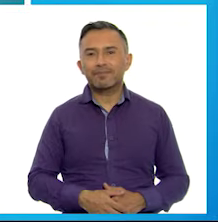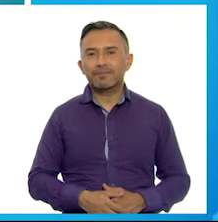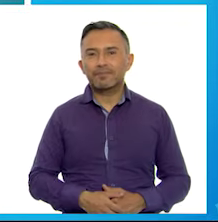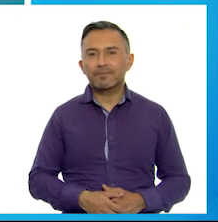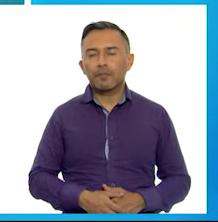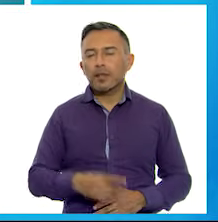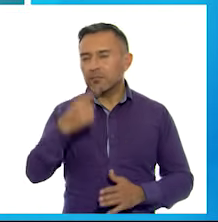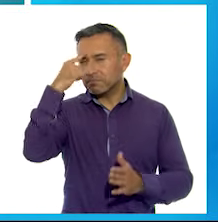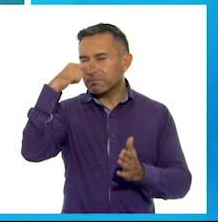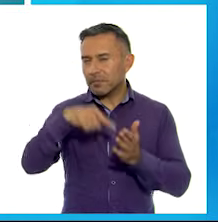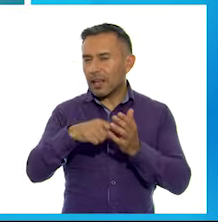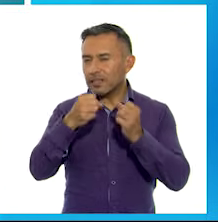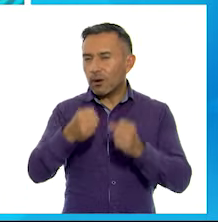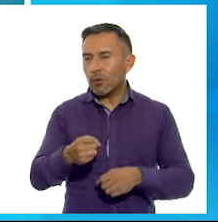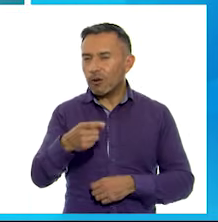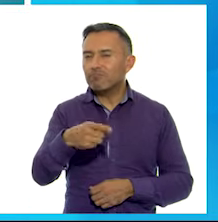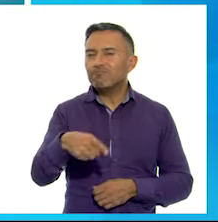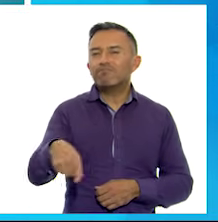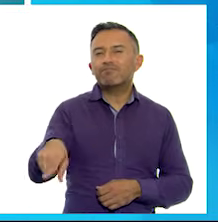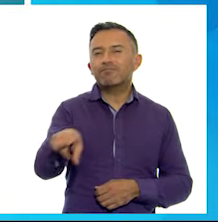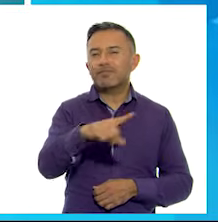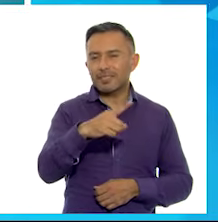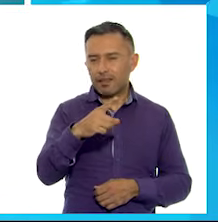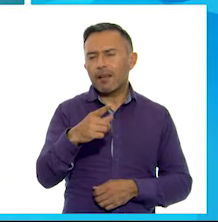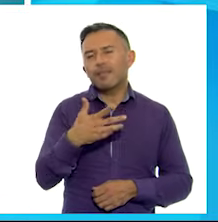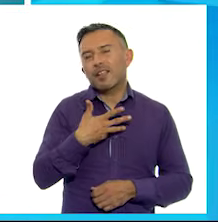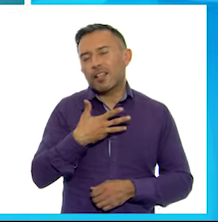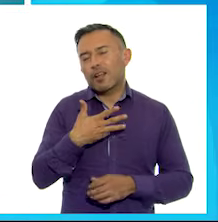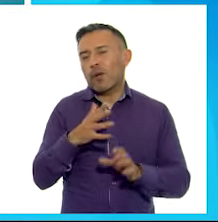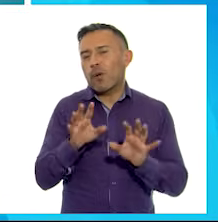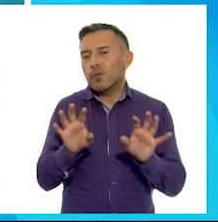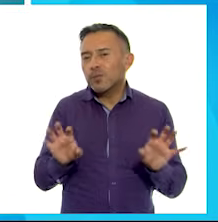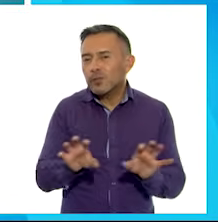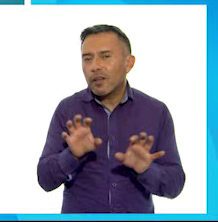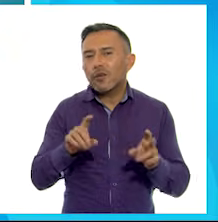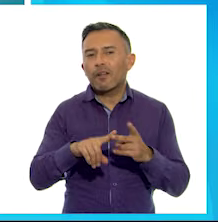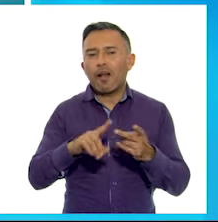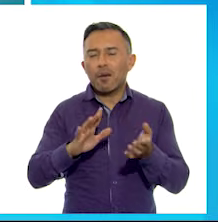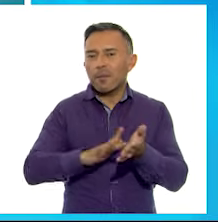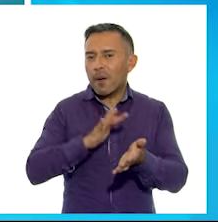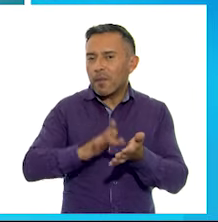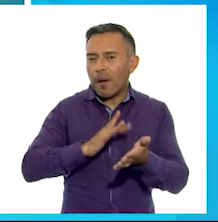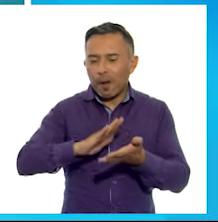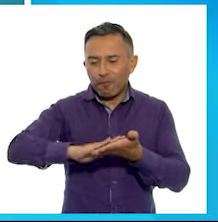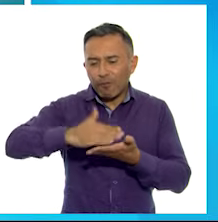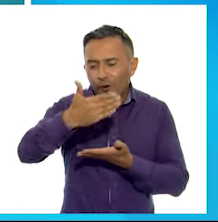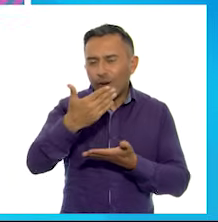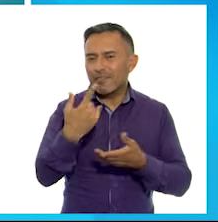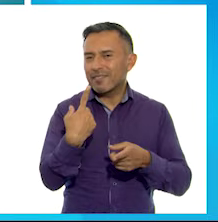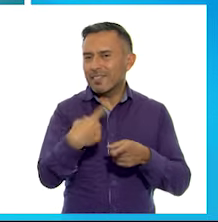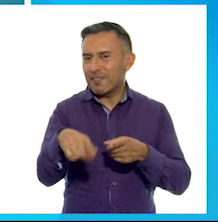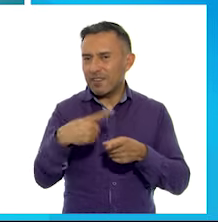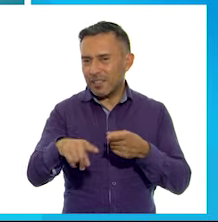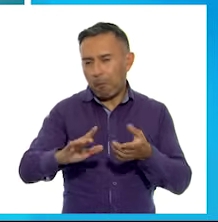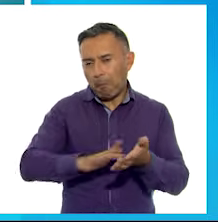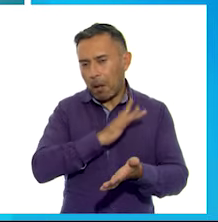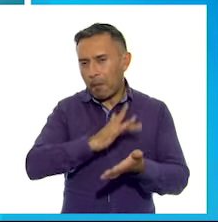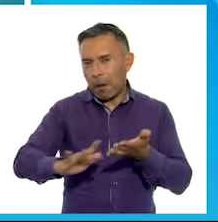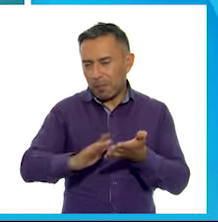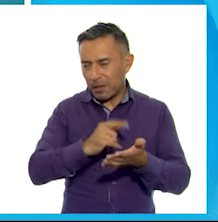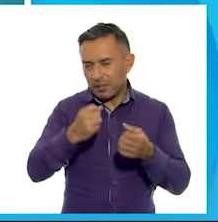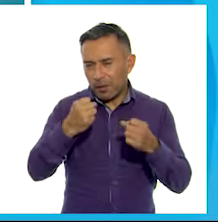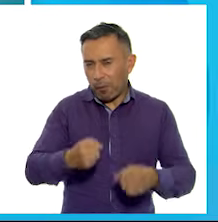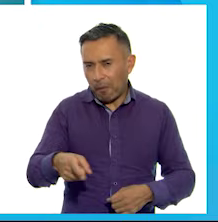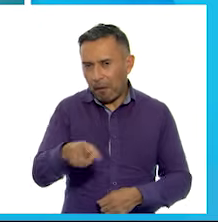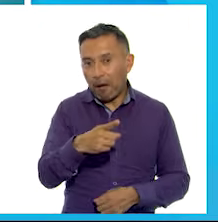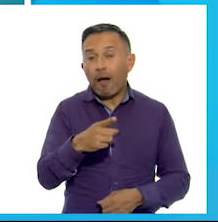Seguramente muchos de ustedes ya utilizan una computadora, una tableta u otros dispositivos electrónicos, ya sea